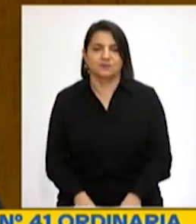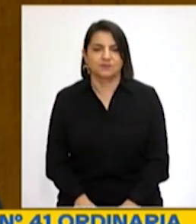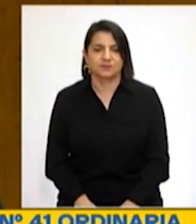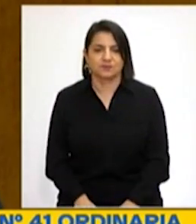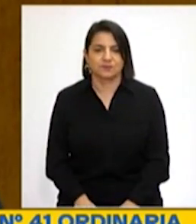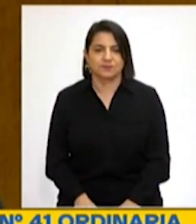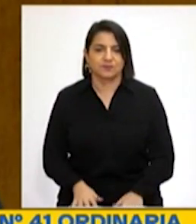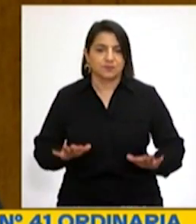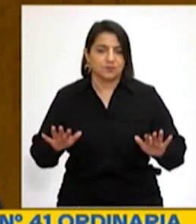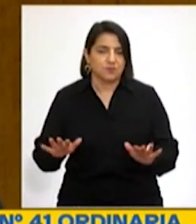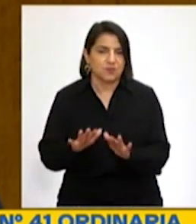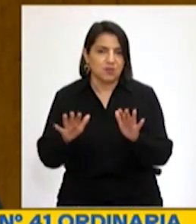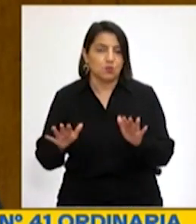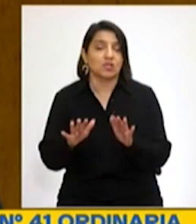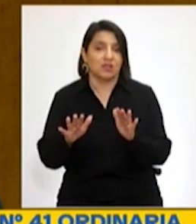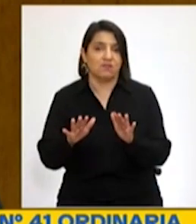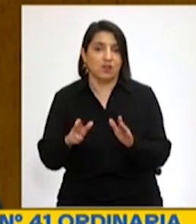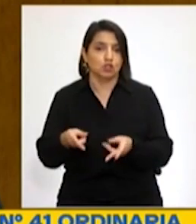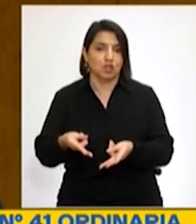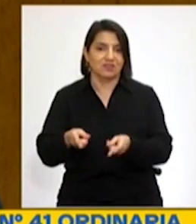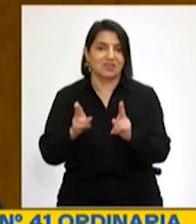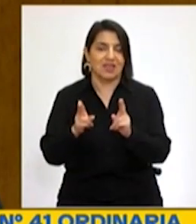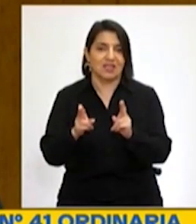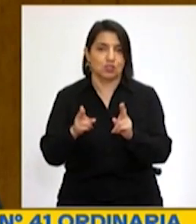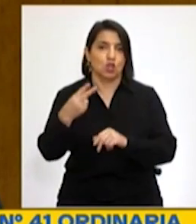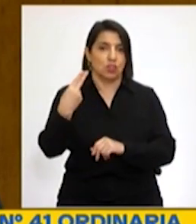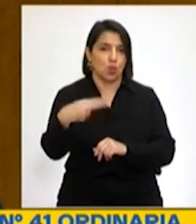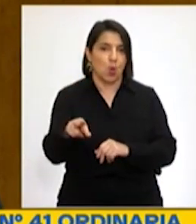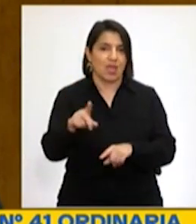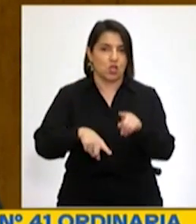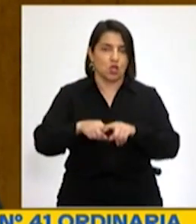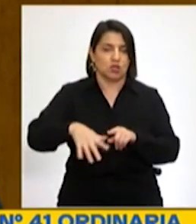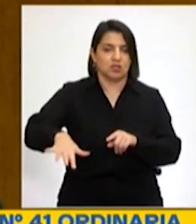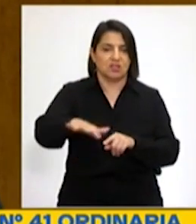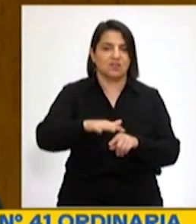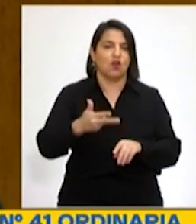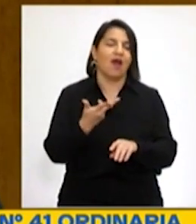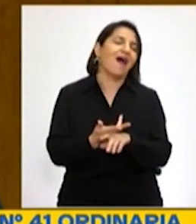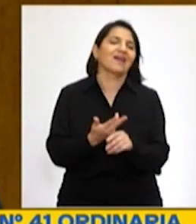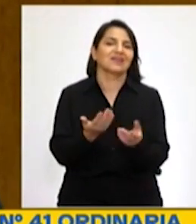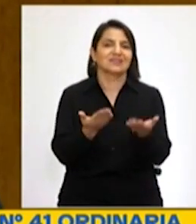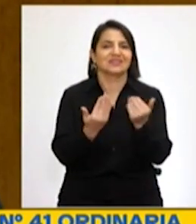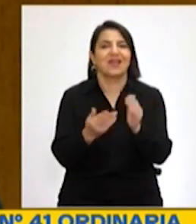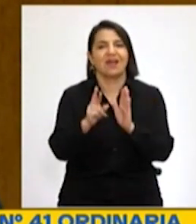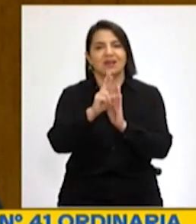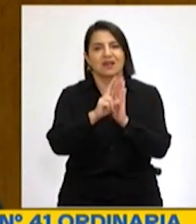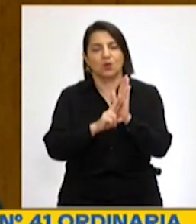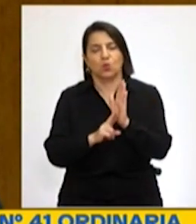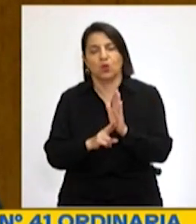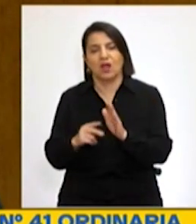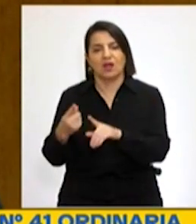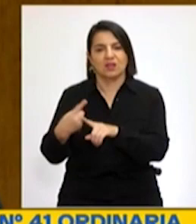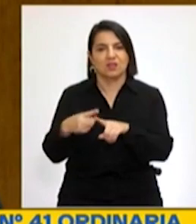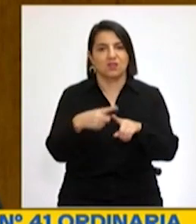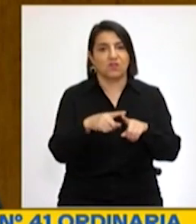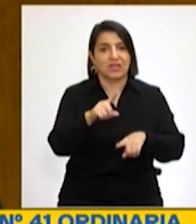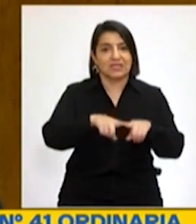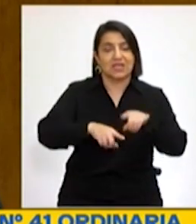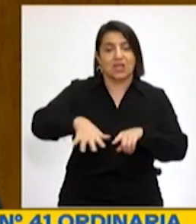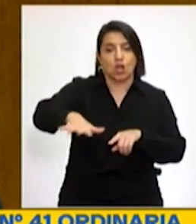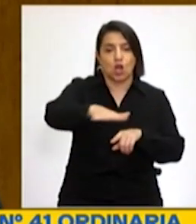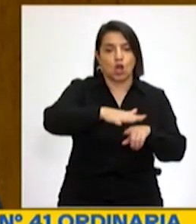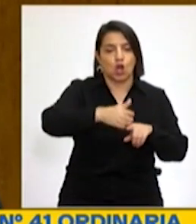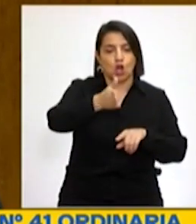motivación evidente legítimas de derechos de propietarios por otro lado hay una necesidad de regular una serie de loteos que son